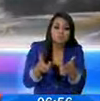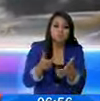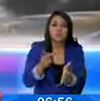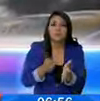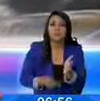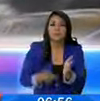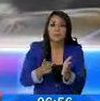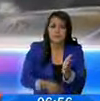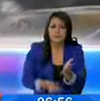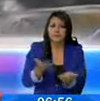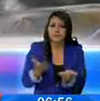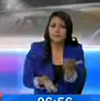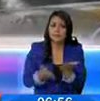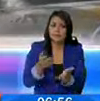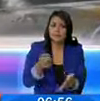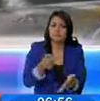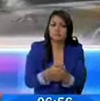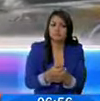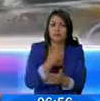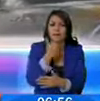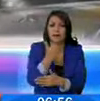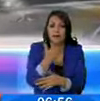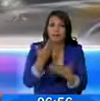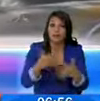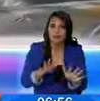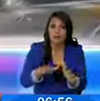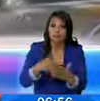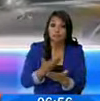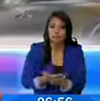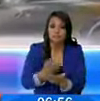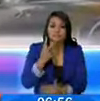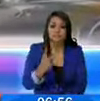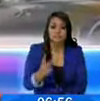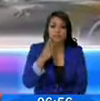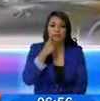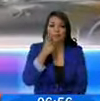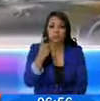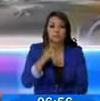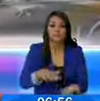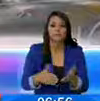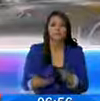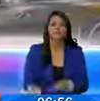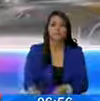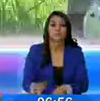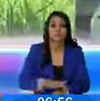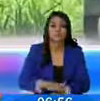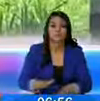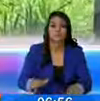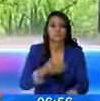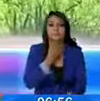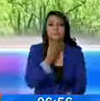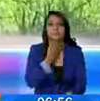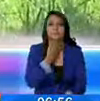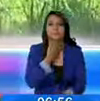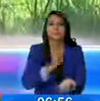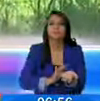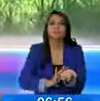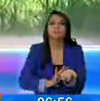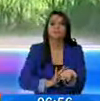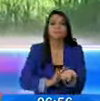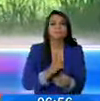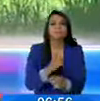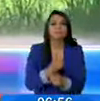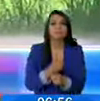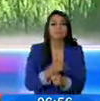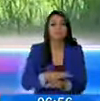un accidente. Al llegar aquí, pues ya pudimos ver que el señor ya estaba sin signos vitales. Por lo que se podía ver, ya